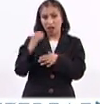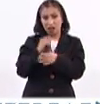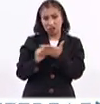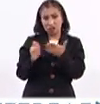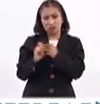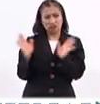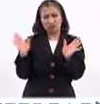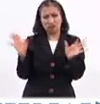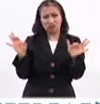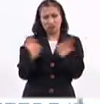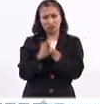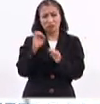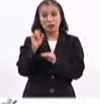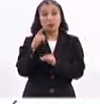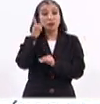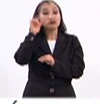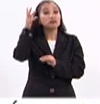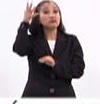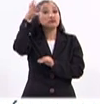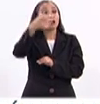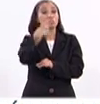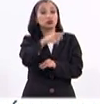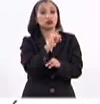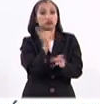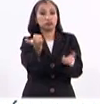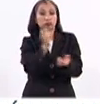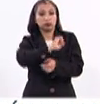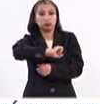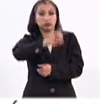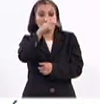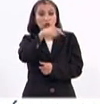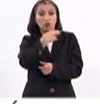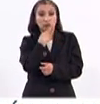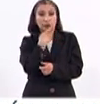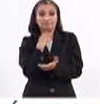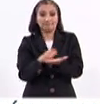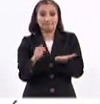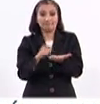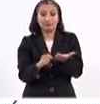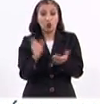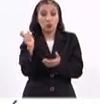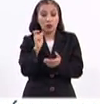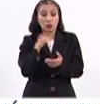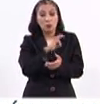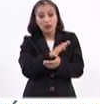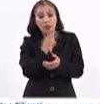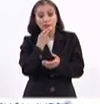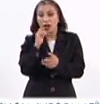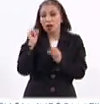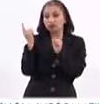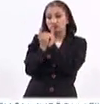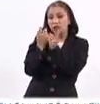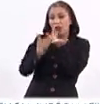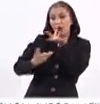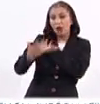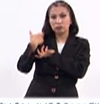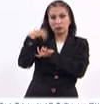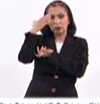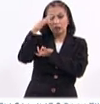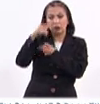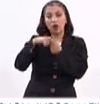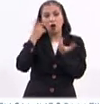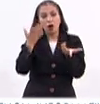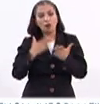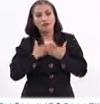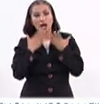de habilidades porque el día de mañana en su profesión también las van a poder utilizar desde el momento de poder hablar con otra persona, aunque no la conozcan,